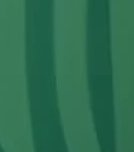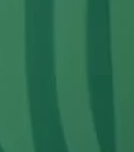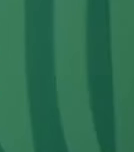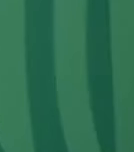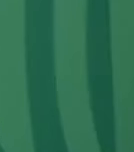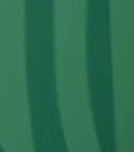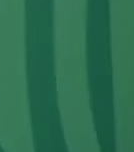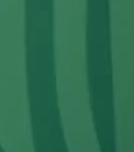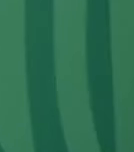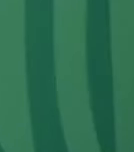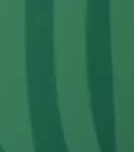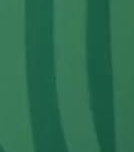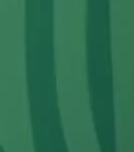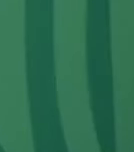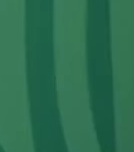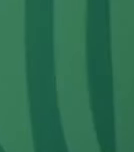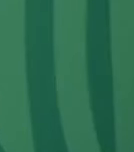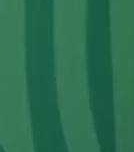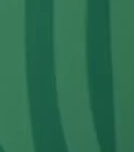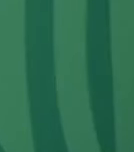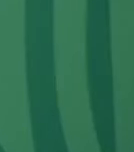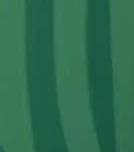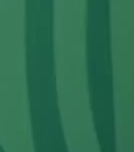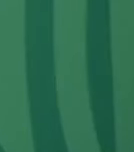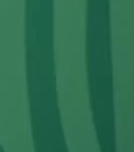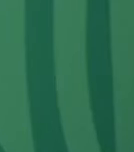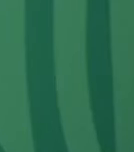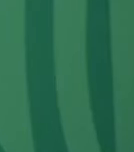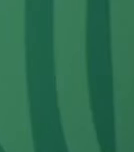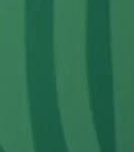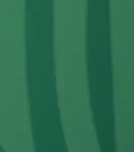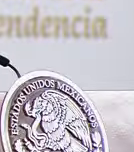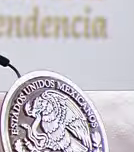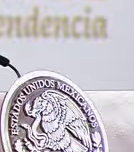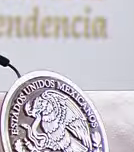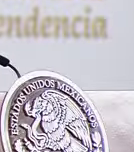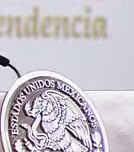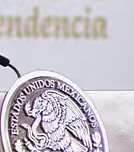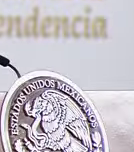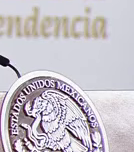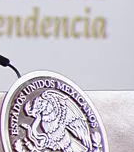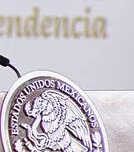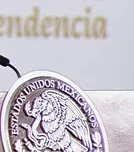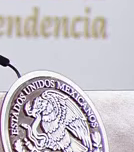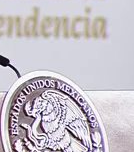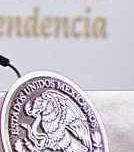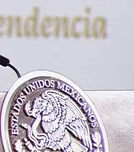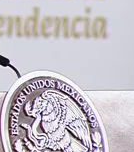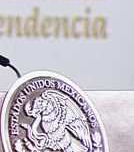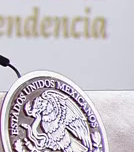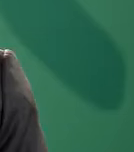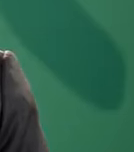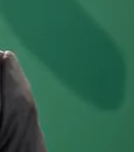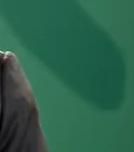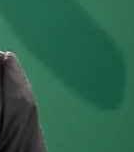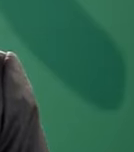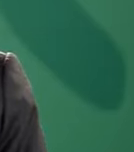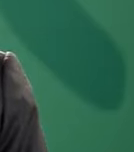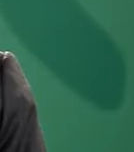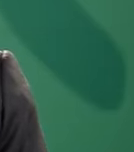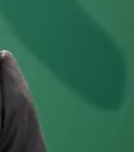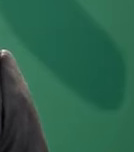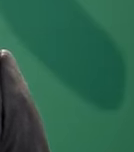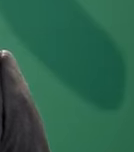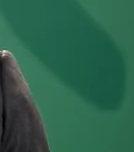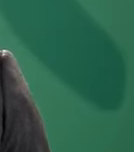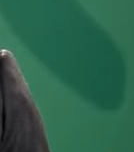la justicia. El poder solo tiene sentido y se convierte en virtud cuando se pone al servicio de los